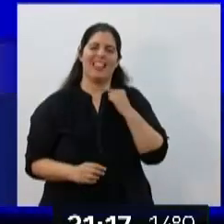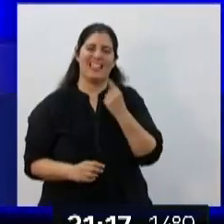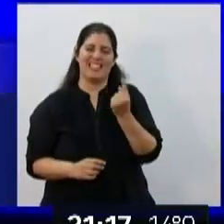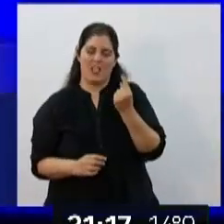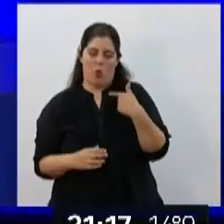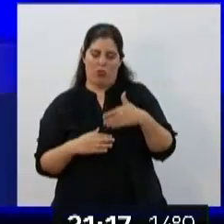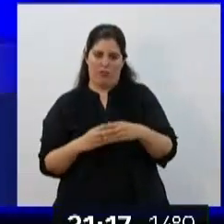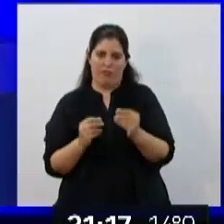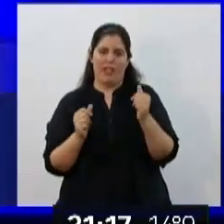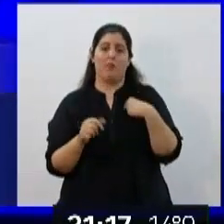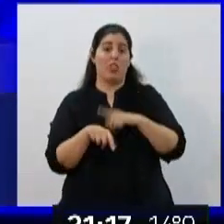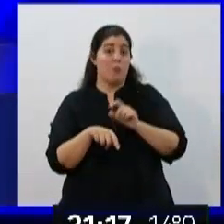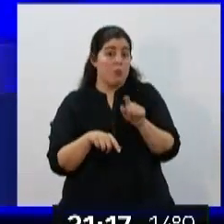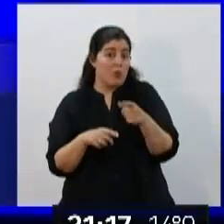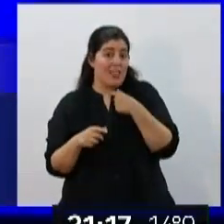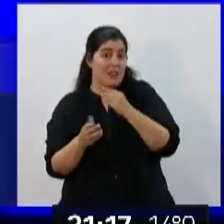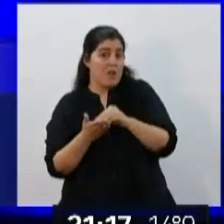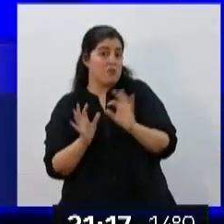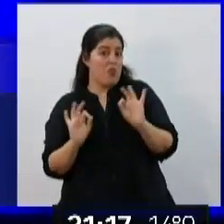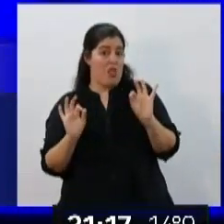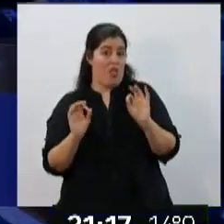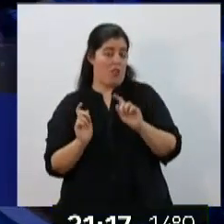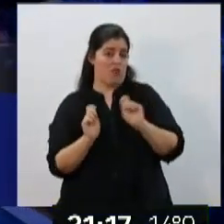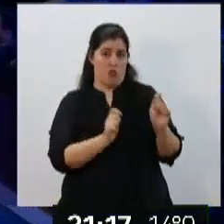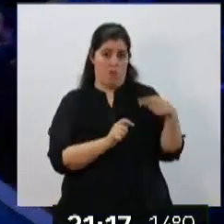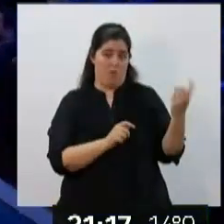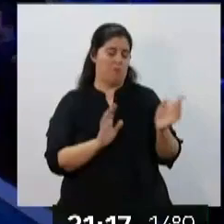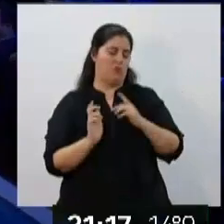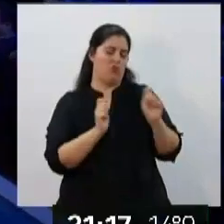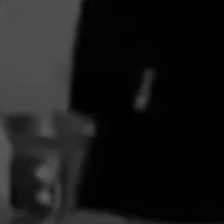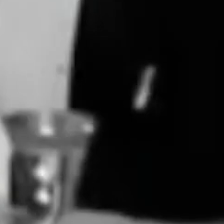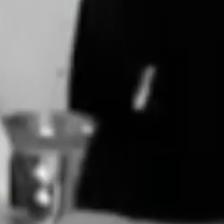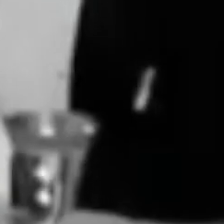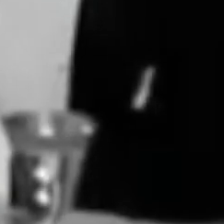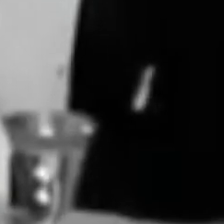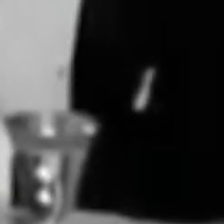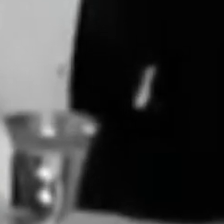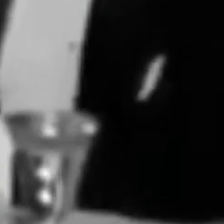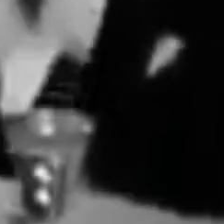¿Hace tiempo uso de su tiempo o pasamos al siguiente? Pásenlo. Muchas gracias, Gómez Centurión.